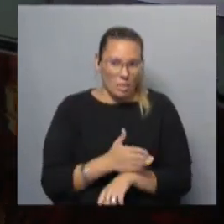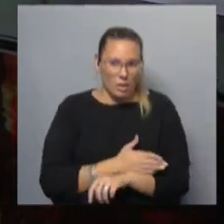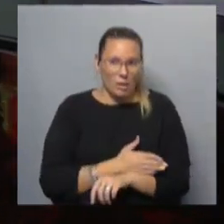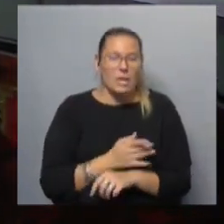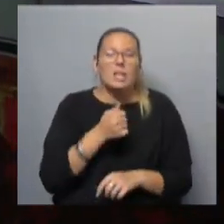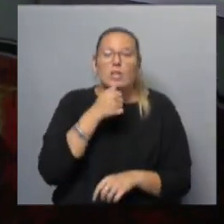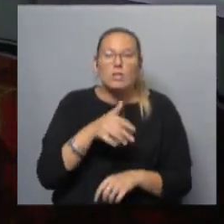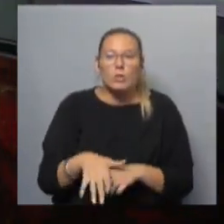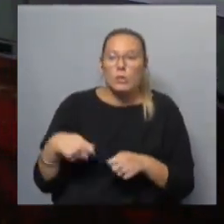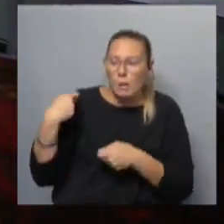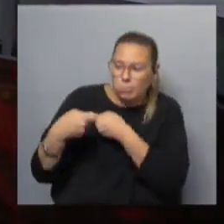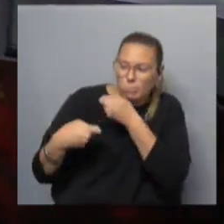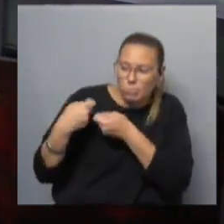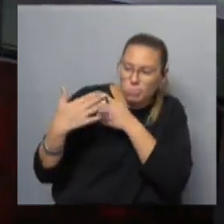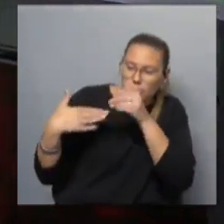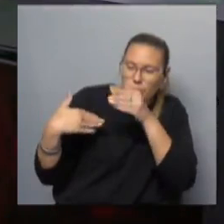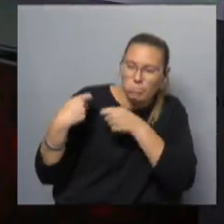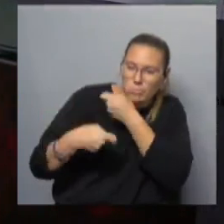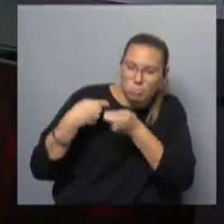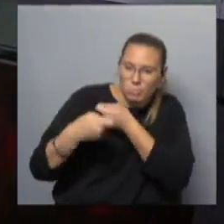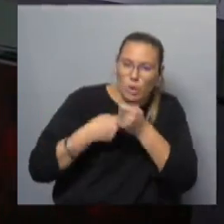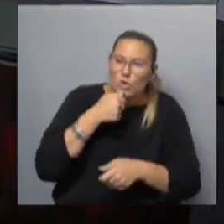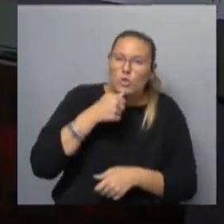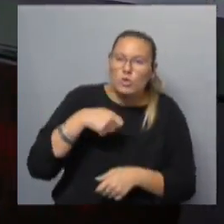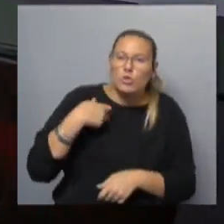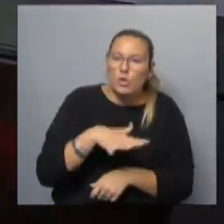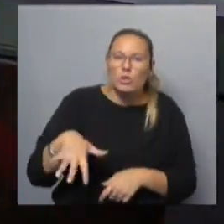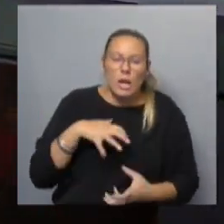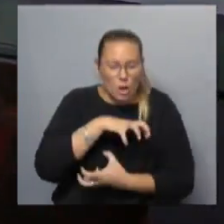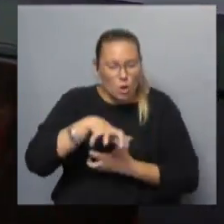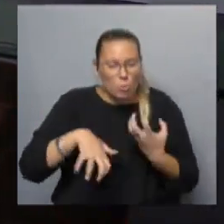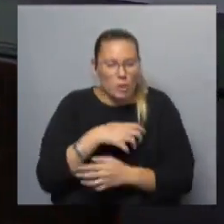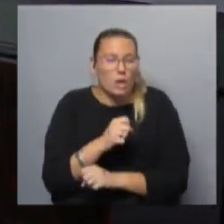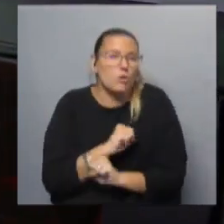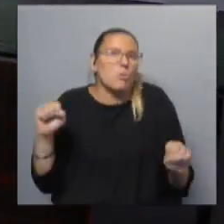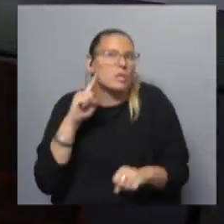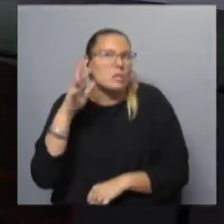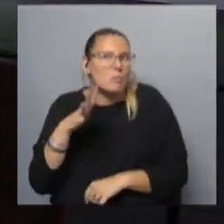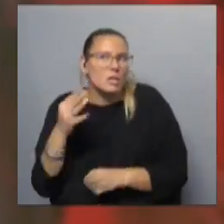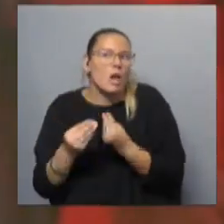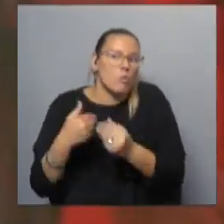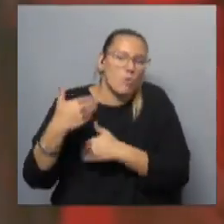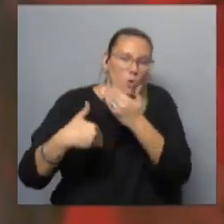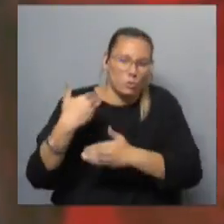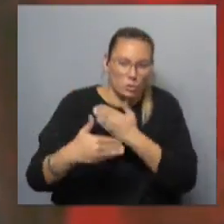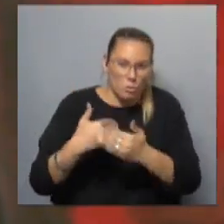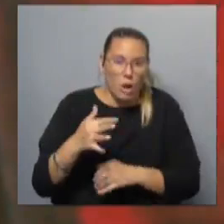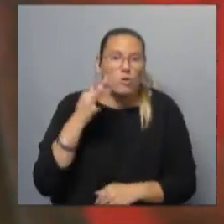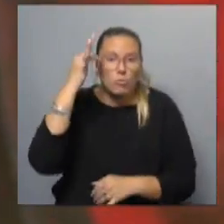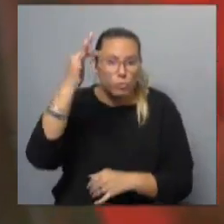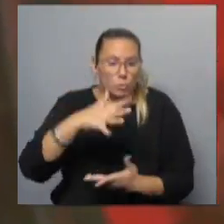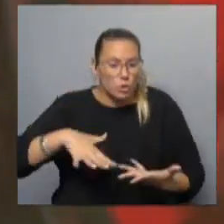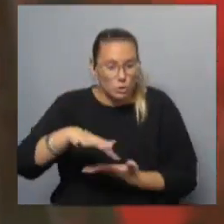La historia se construye en una configuración social compleja que vos no podés prever ni podés manejar. No, claro. Entonces, ¿cómo se van a leer en el futuro